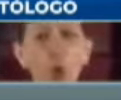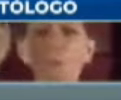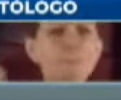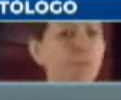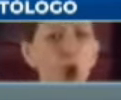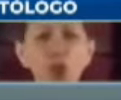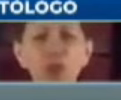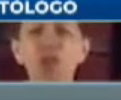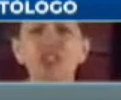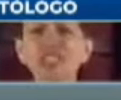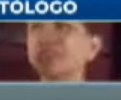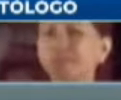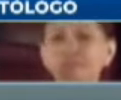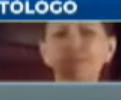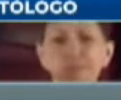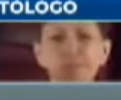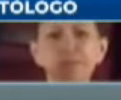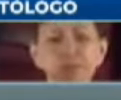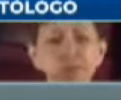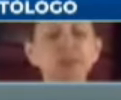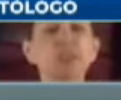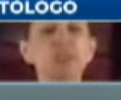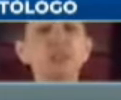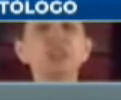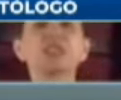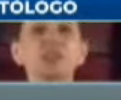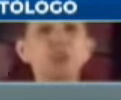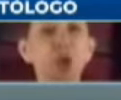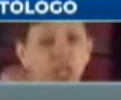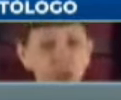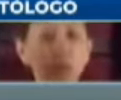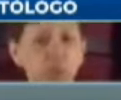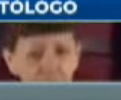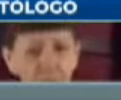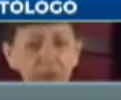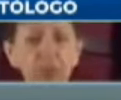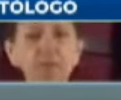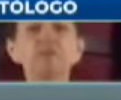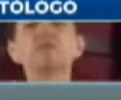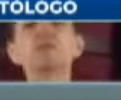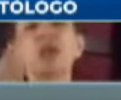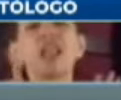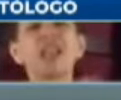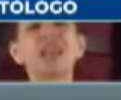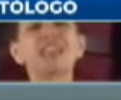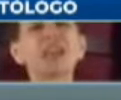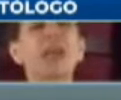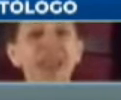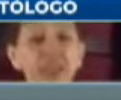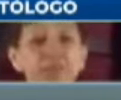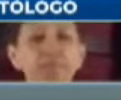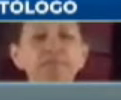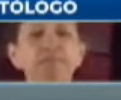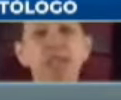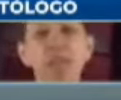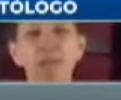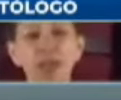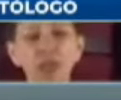que rechaza al gobierno. Pero es interesante